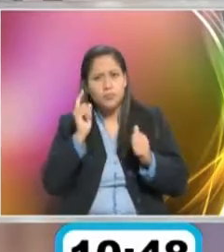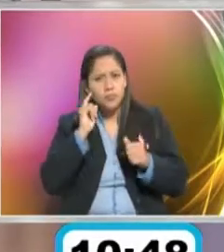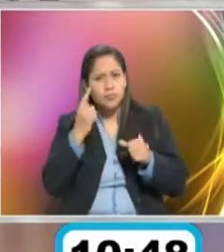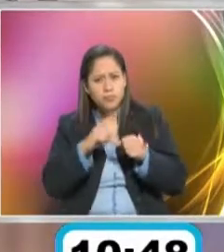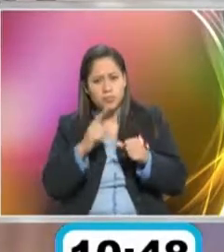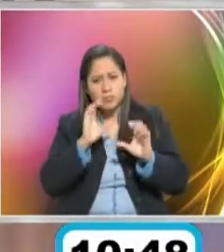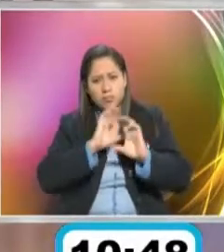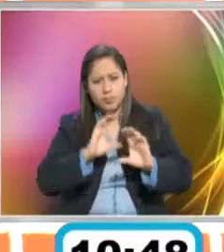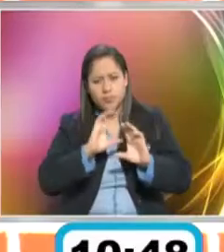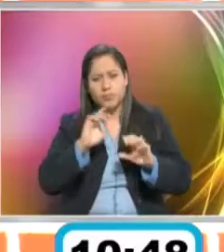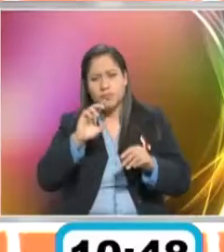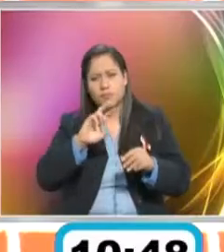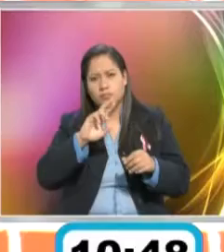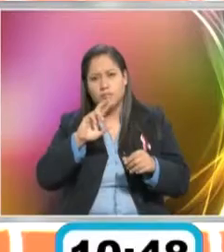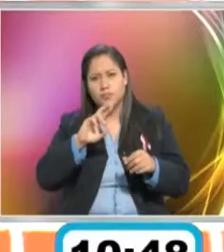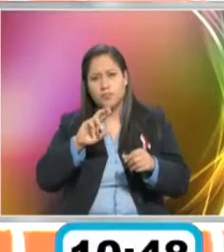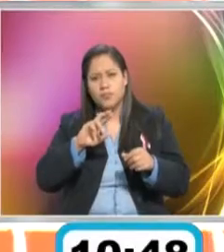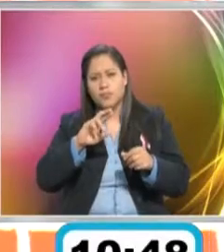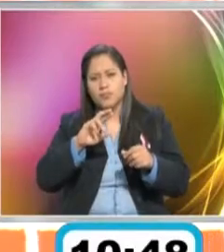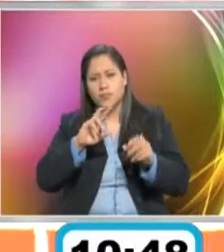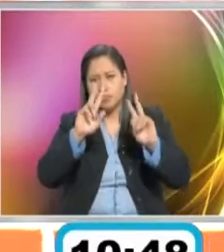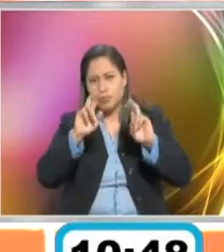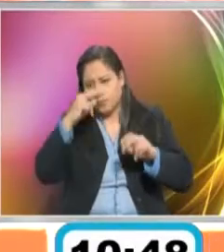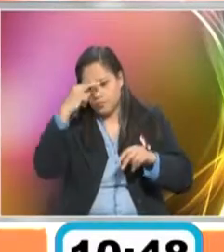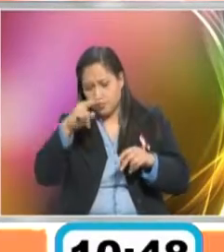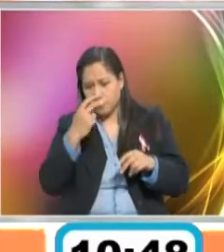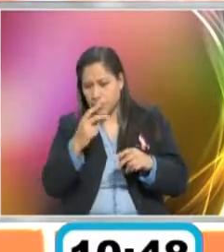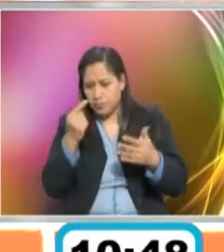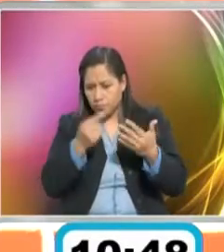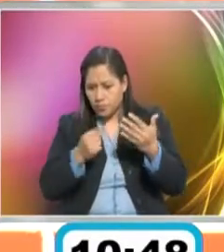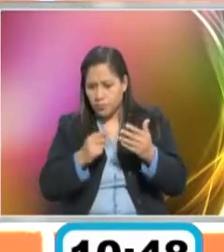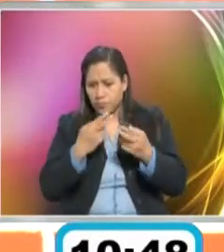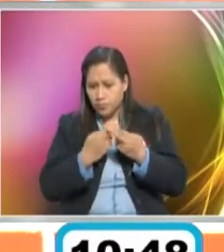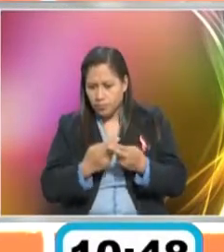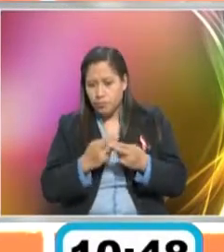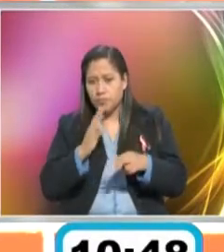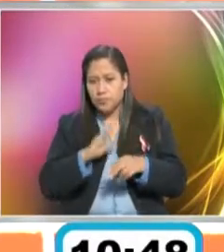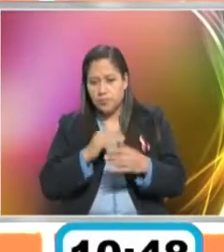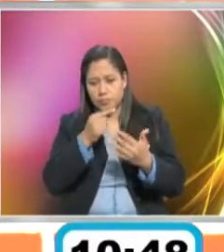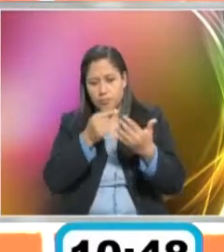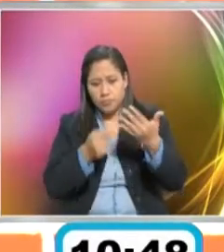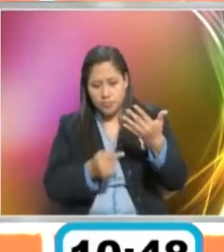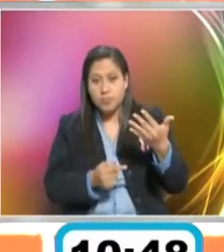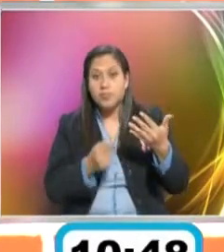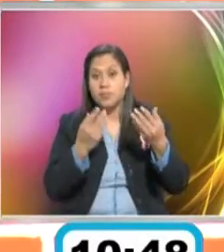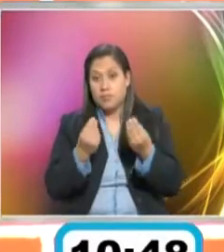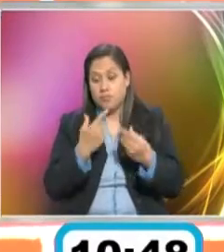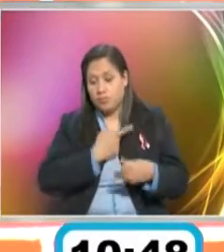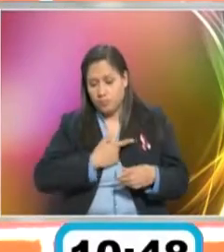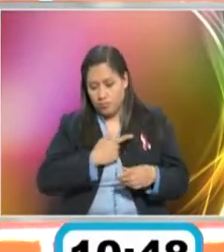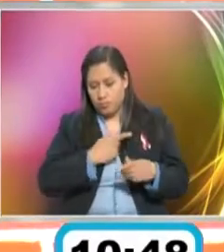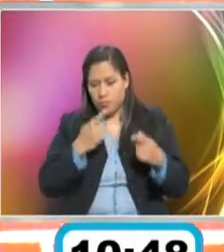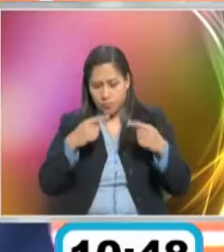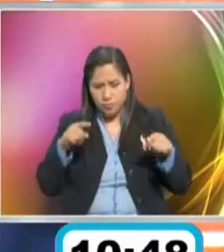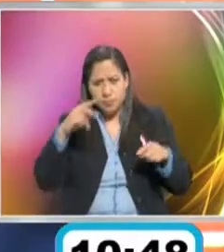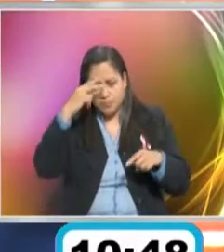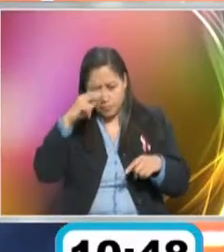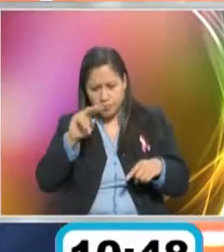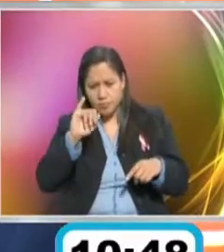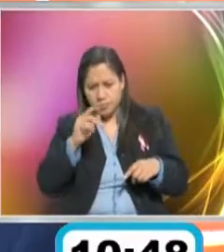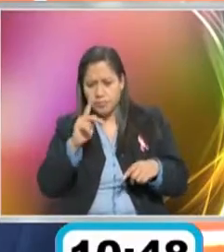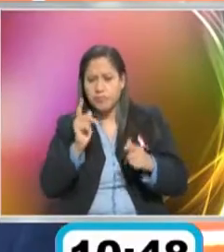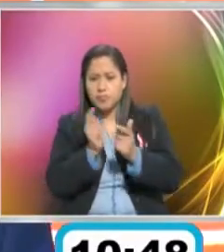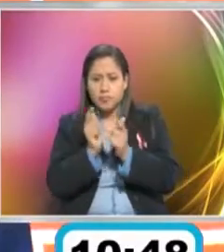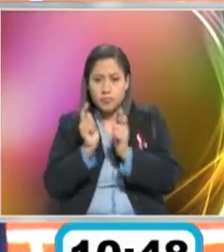de canciones regionales mexicano. Con eso amplías enormemente el abanico. Es decir, a muchos nos gusta la música regional mexicana, pero hay un